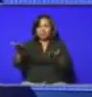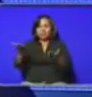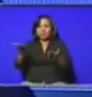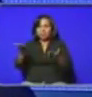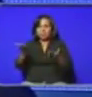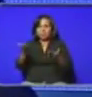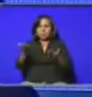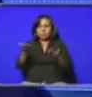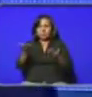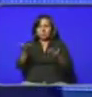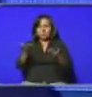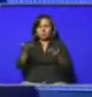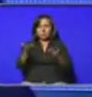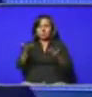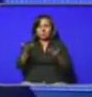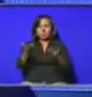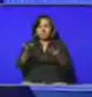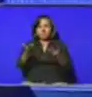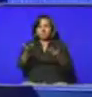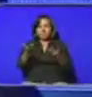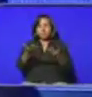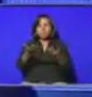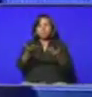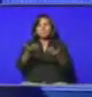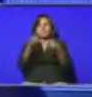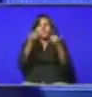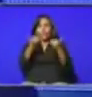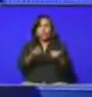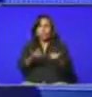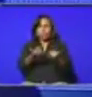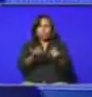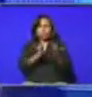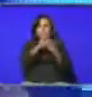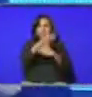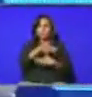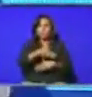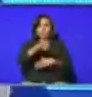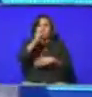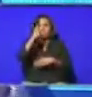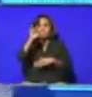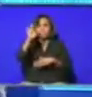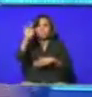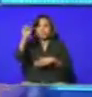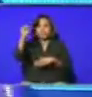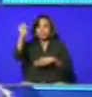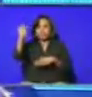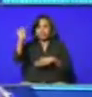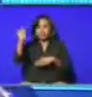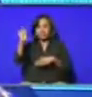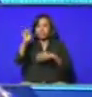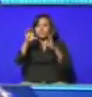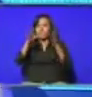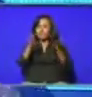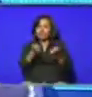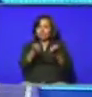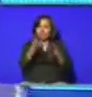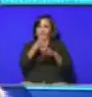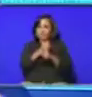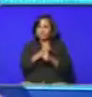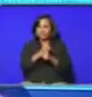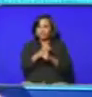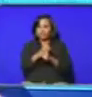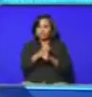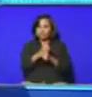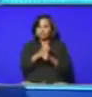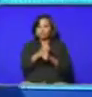que se ofrezcan en el ICSE tiene que tener un peso valorativo hacia la parte operativa dentro del